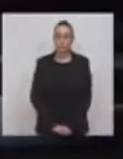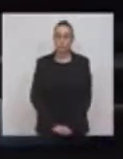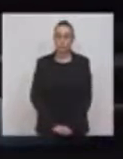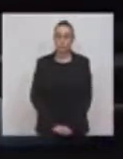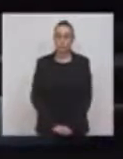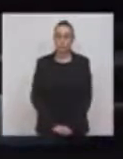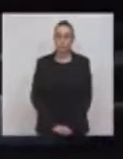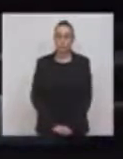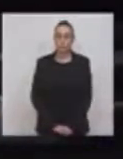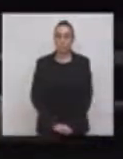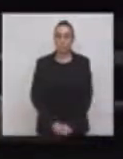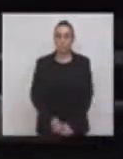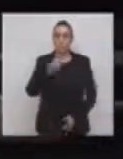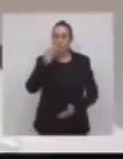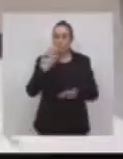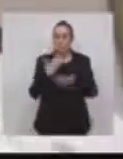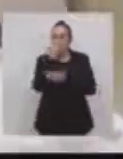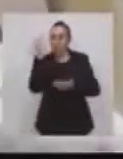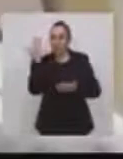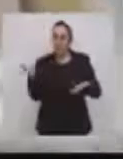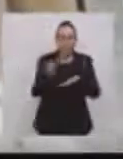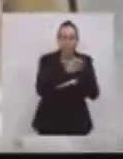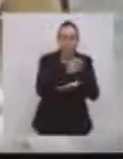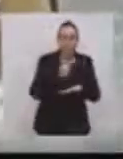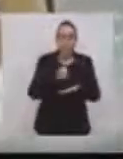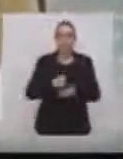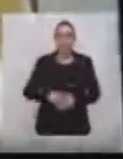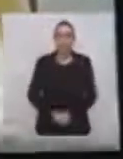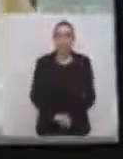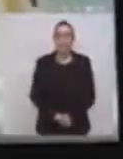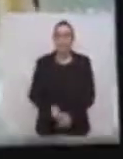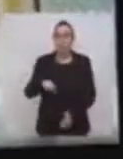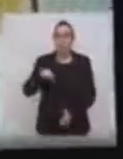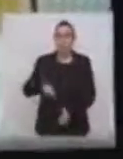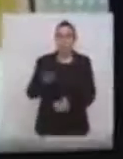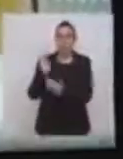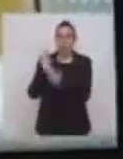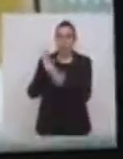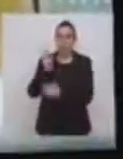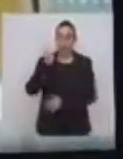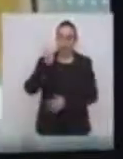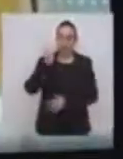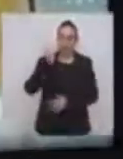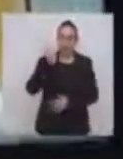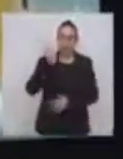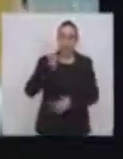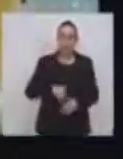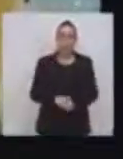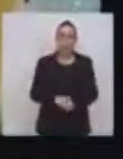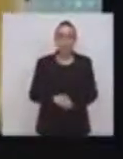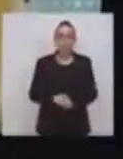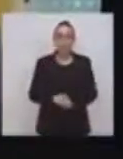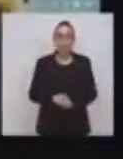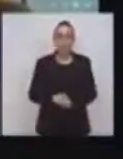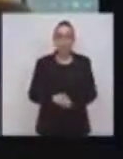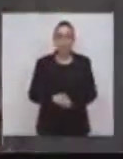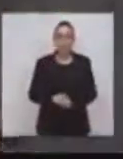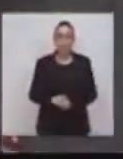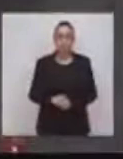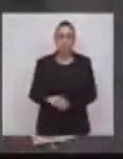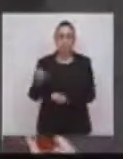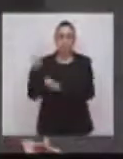Buenos días a todos. Aquí tenemos a Daniel. Esta es la cuarta entrevista que hacemos, ¿no? Es esa conmemoración al 100,